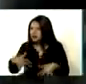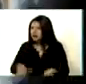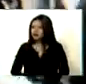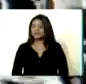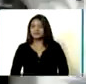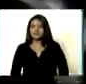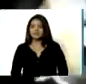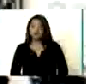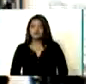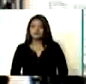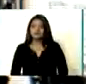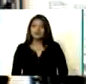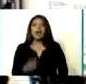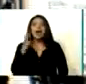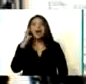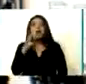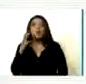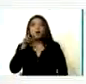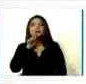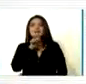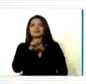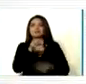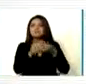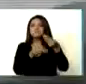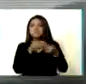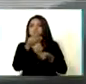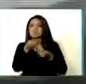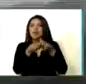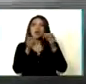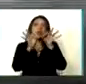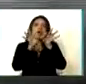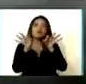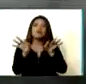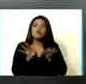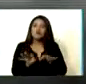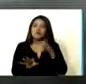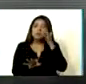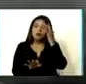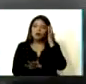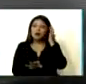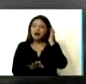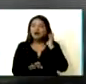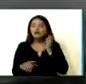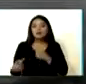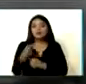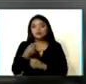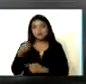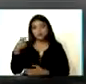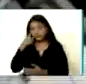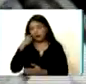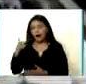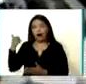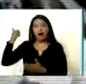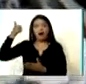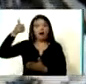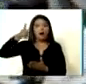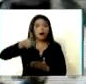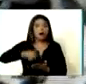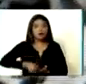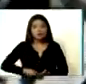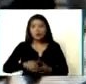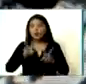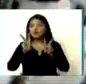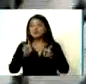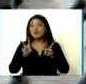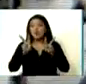En Washington fue que se diseñó el modelo, la línea esta que nos han impuesto desde hace años atrás del